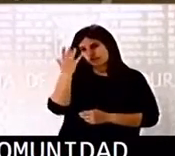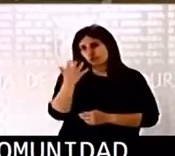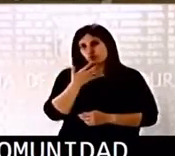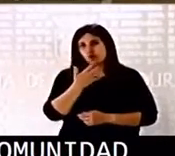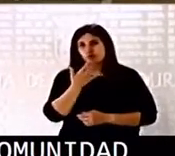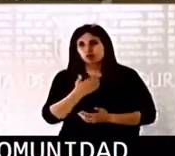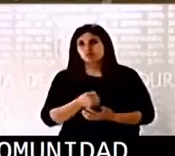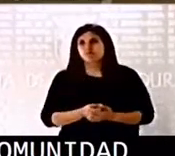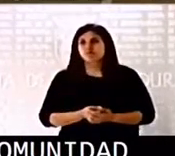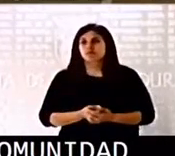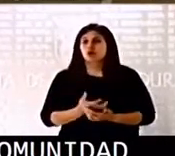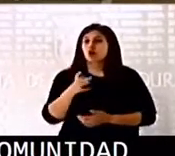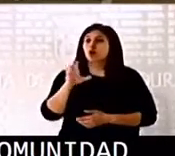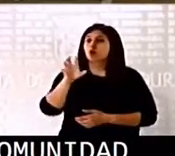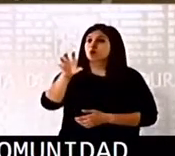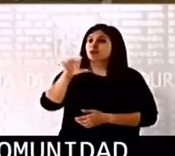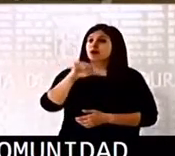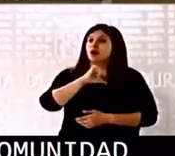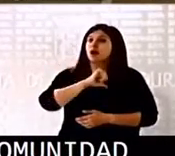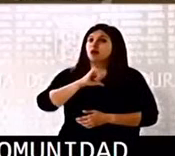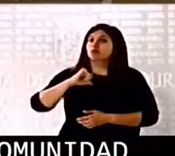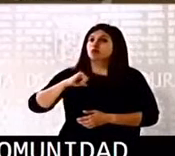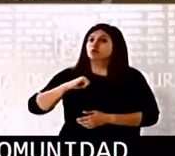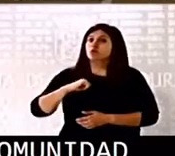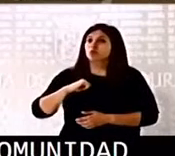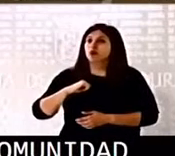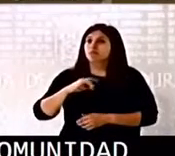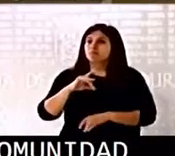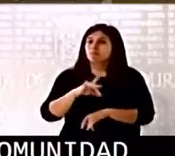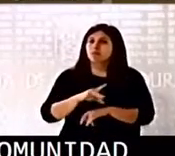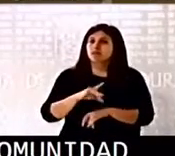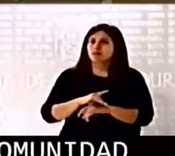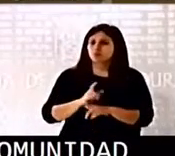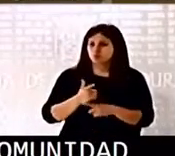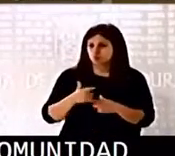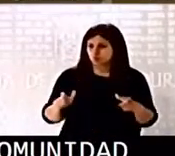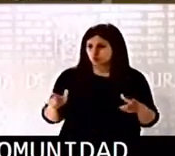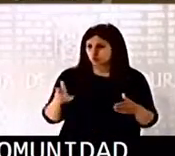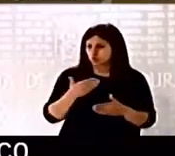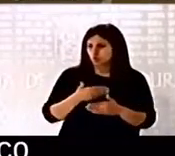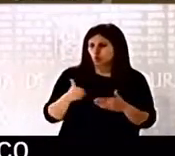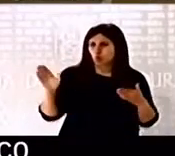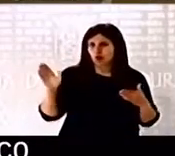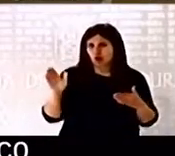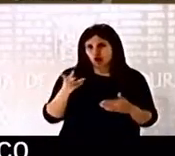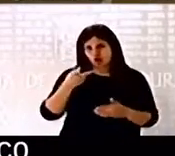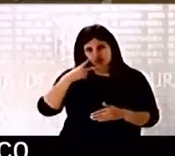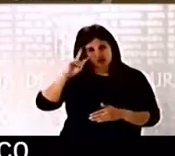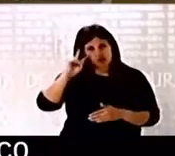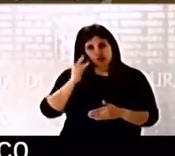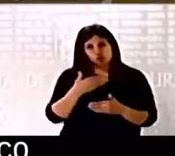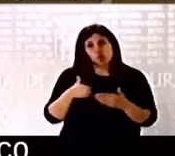estaría con exceso de médicos especialistas.